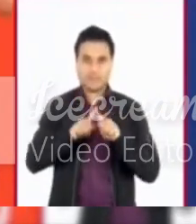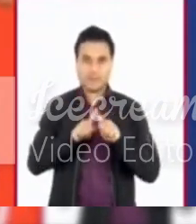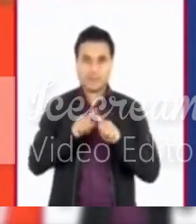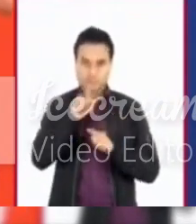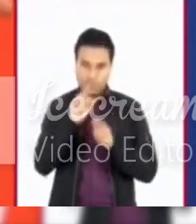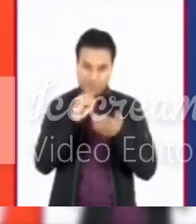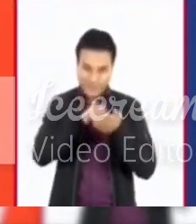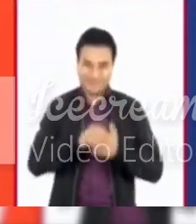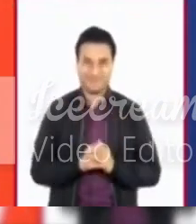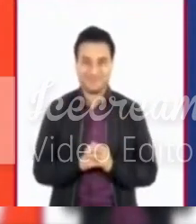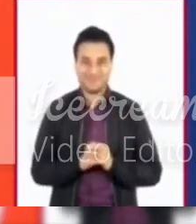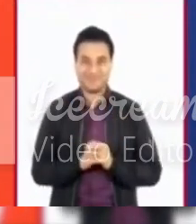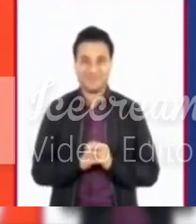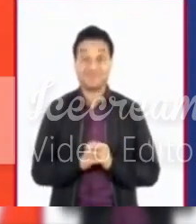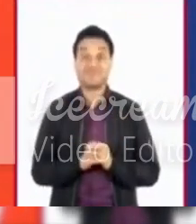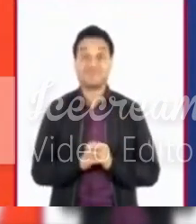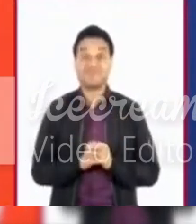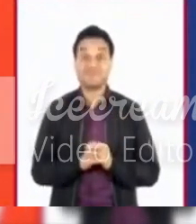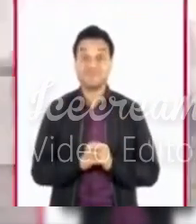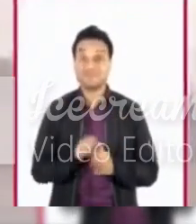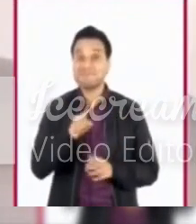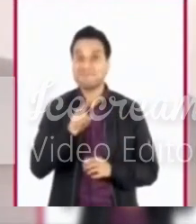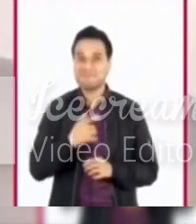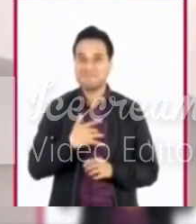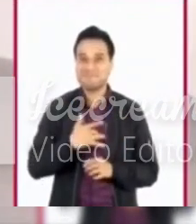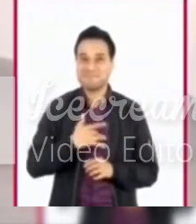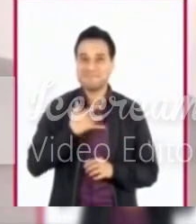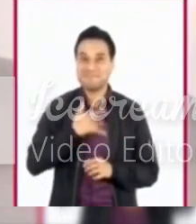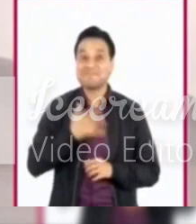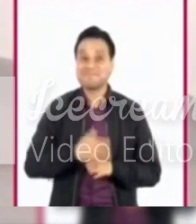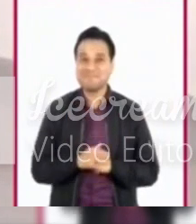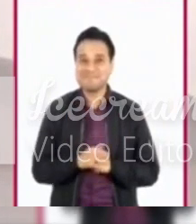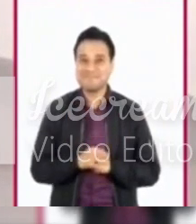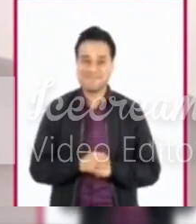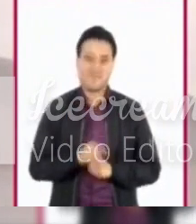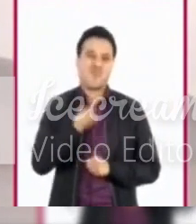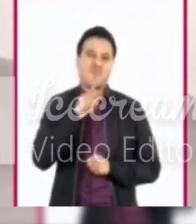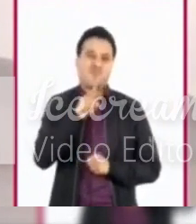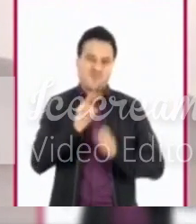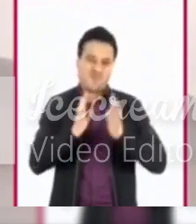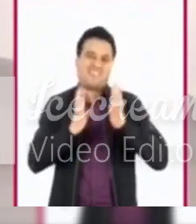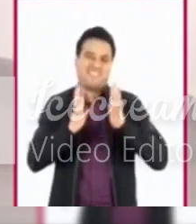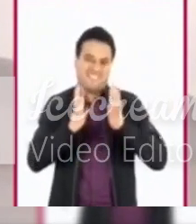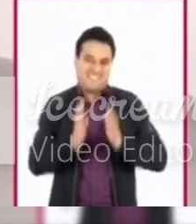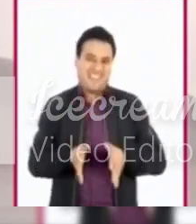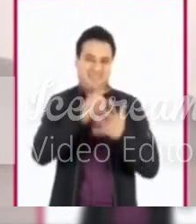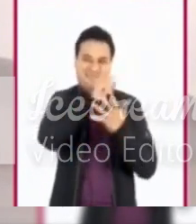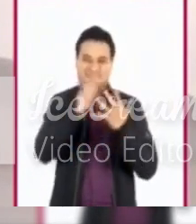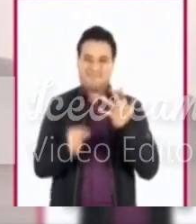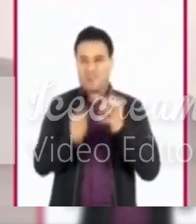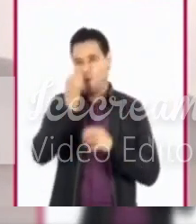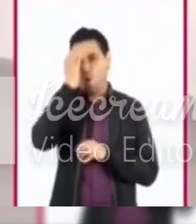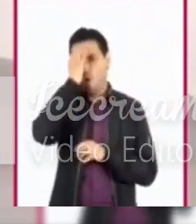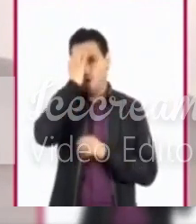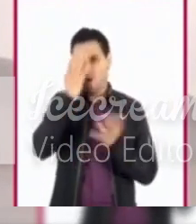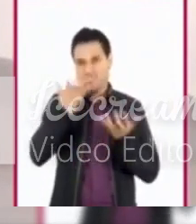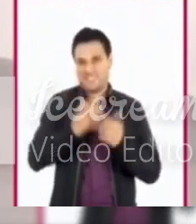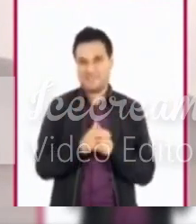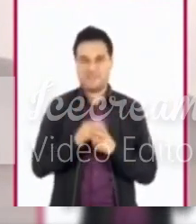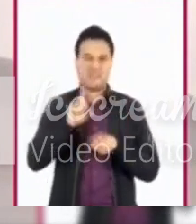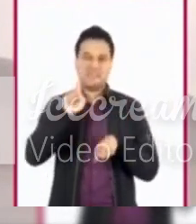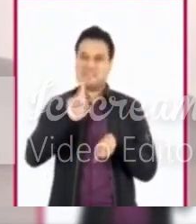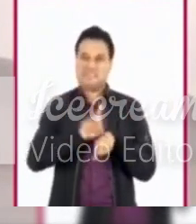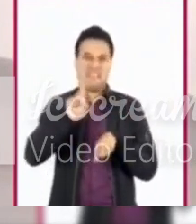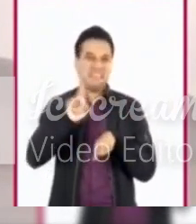¿Qué te pareció el descubrimiento? Seguro ya conocías estos conceptos porque en nuestra vida cotidiana